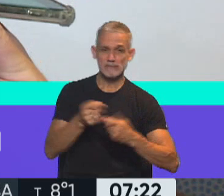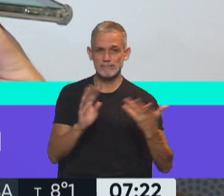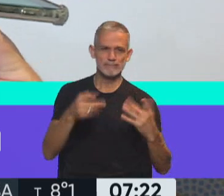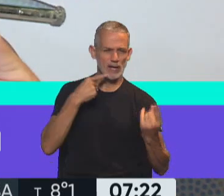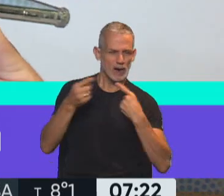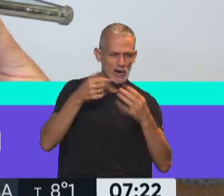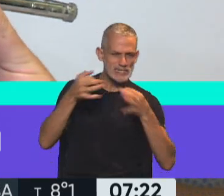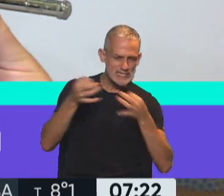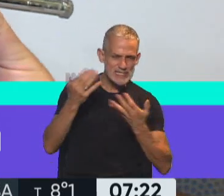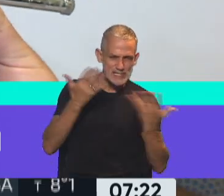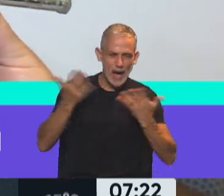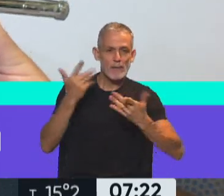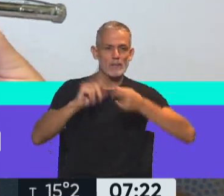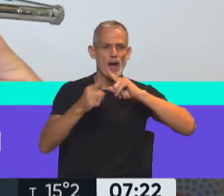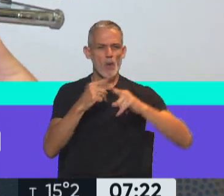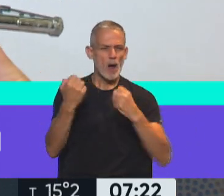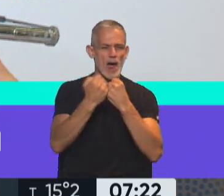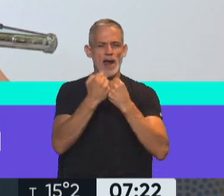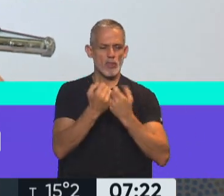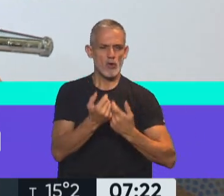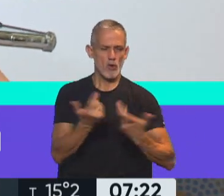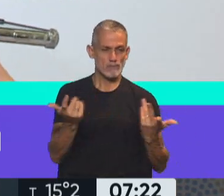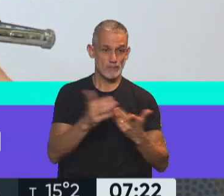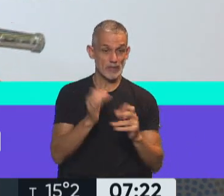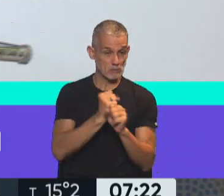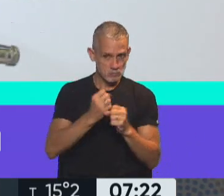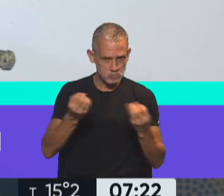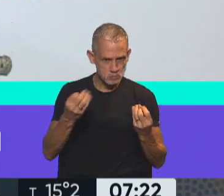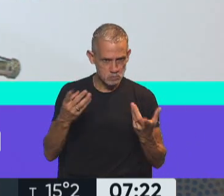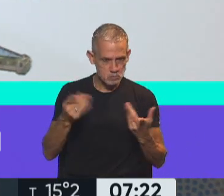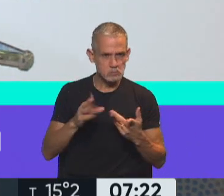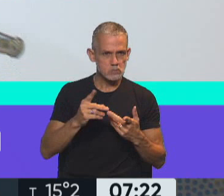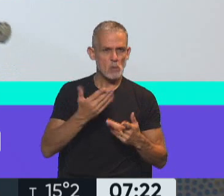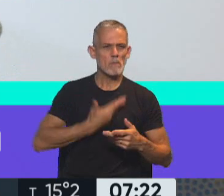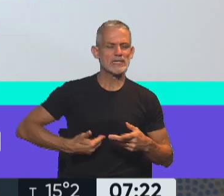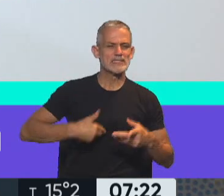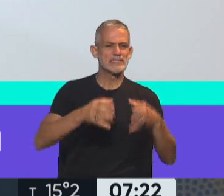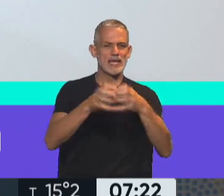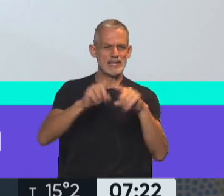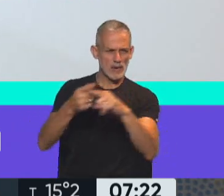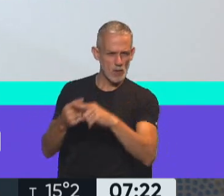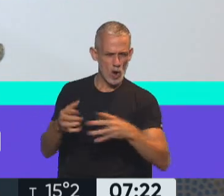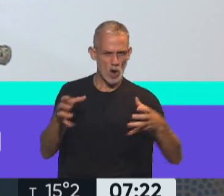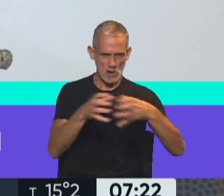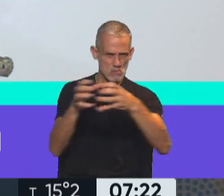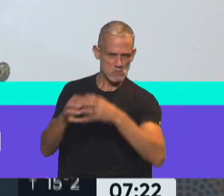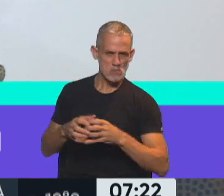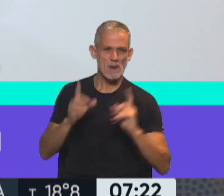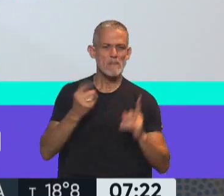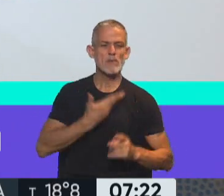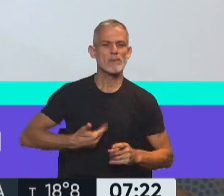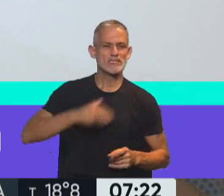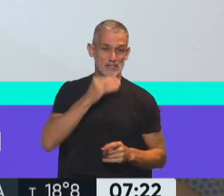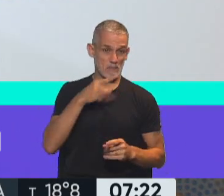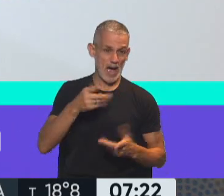tratar de lograr un acuerdo se ha trabajado muy bien con los presidentes de bloques con el propio presidente de la